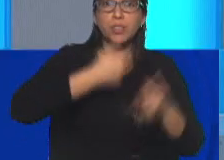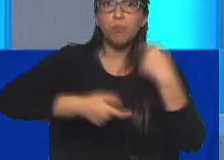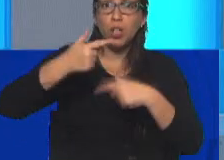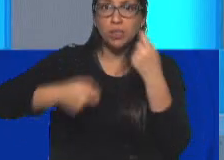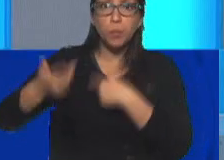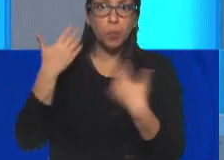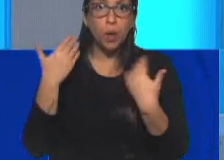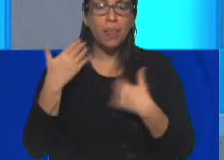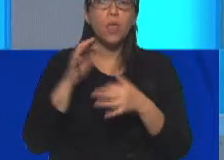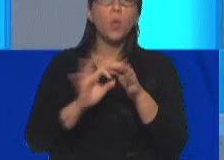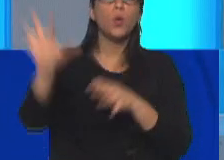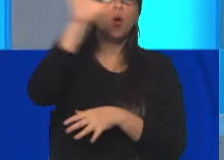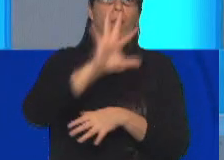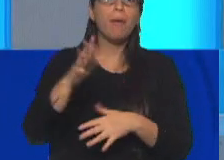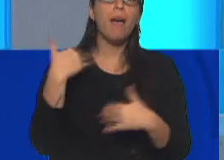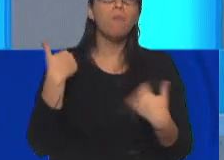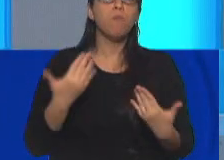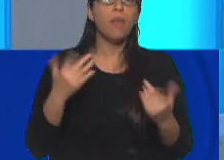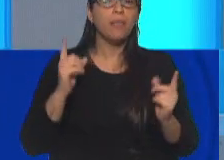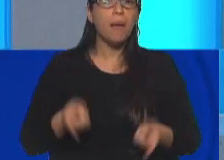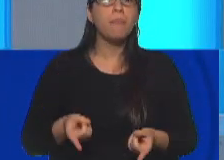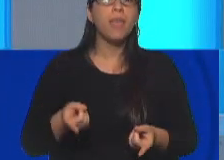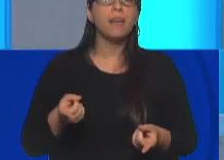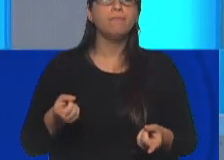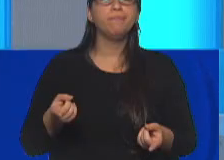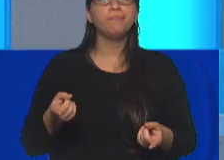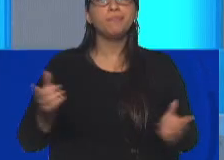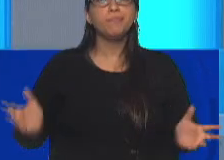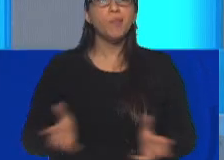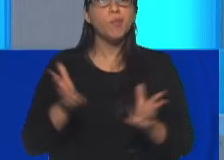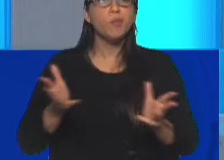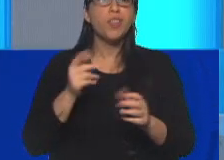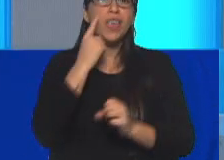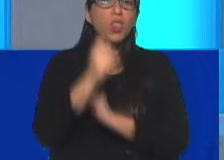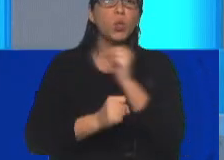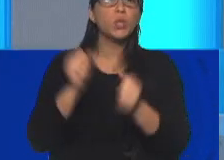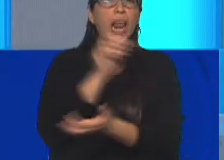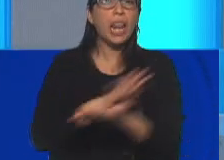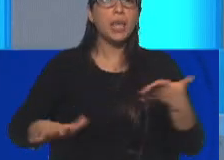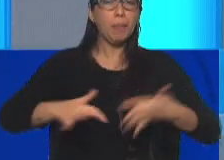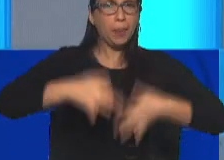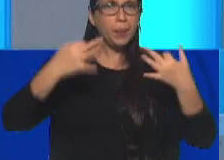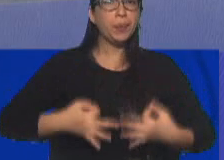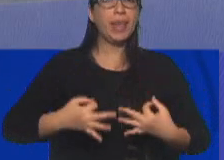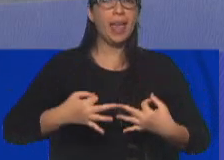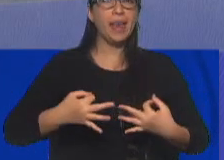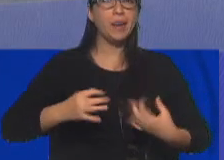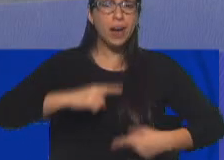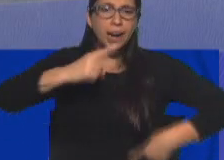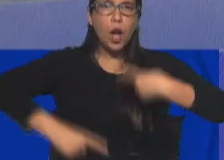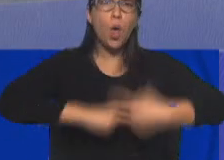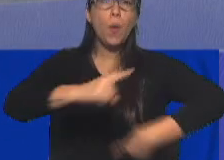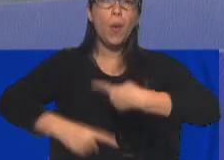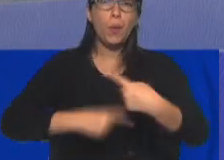países dentro de la Unión Europea que tiene más capacidad de promover una industria más limpia, sostenida en renovables.